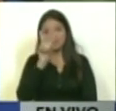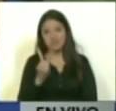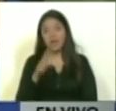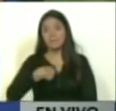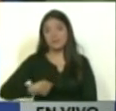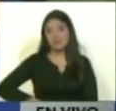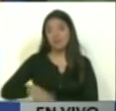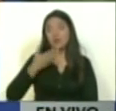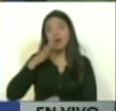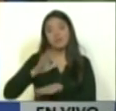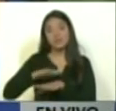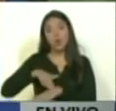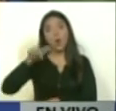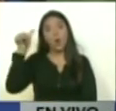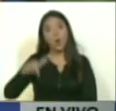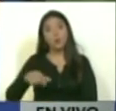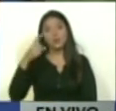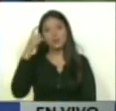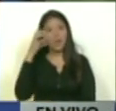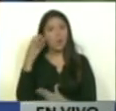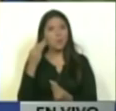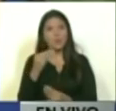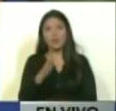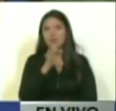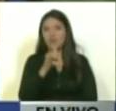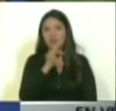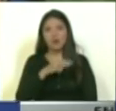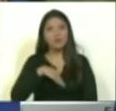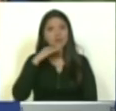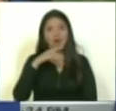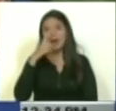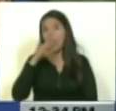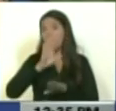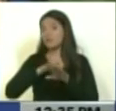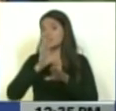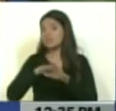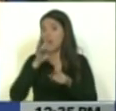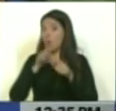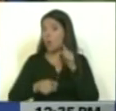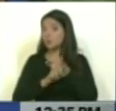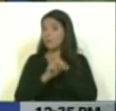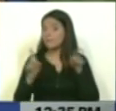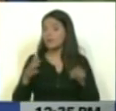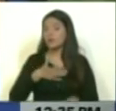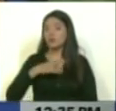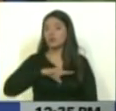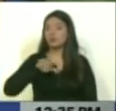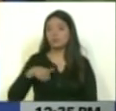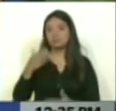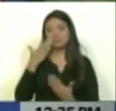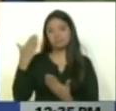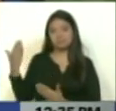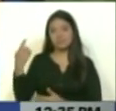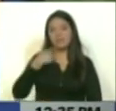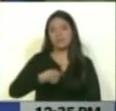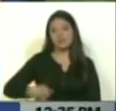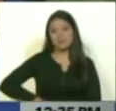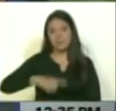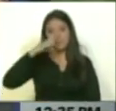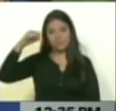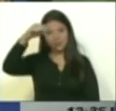anunciaba que hoy es un día cargado de mucha información, de muchos anuncios, pero nosotros de inmediato vamos a escuchar al presidente de la